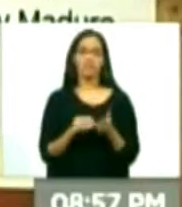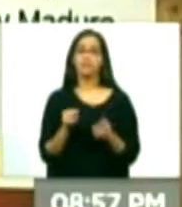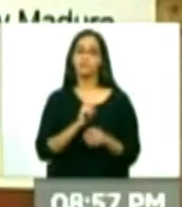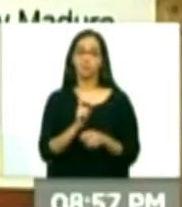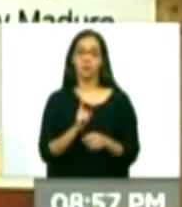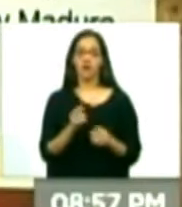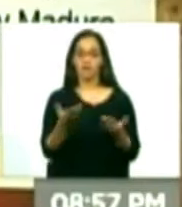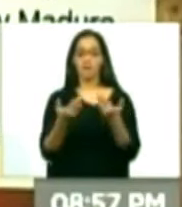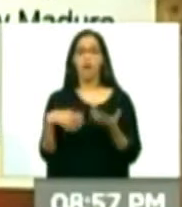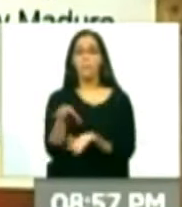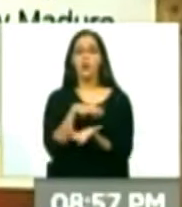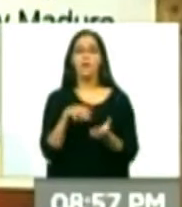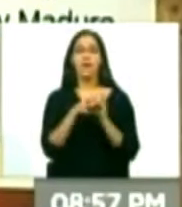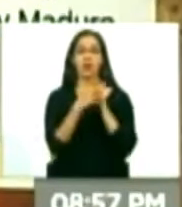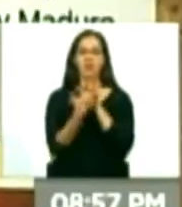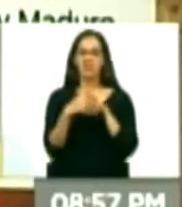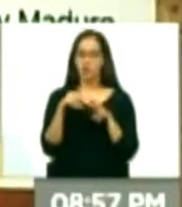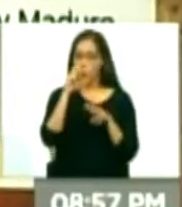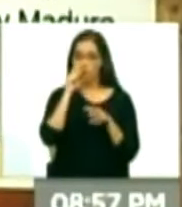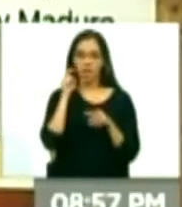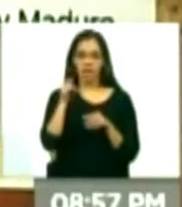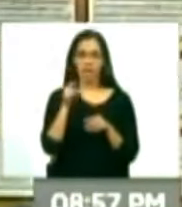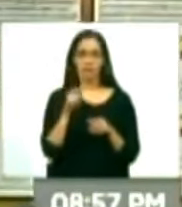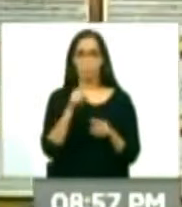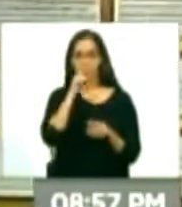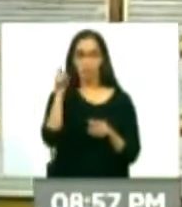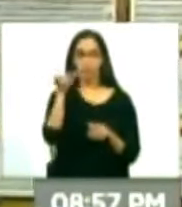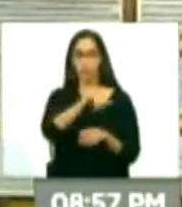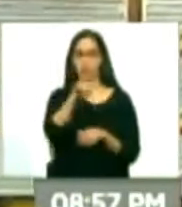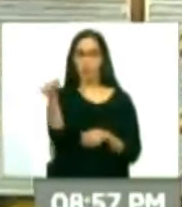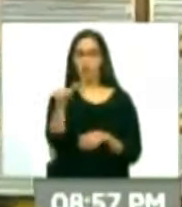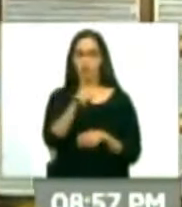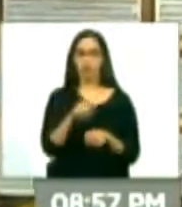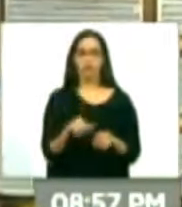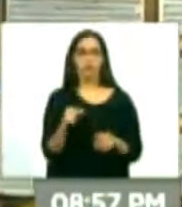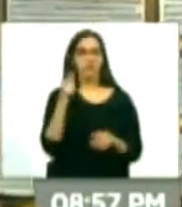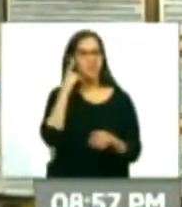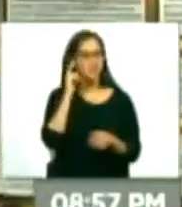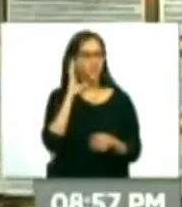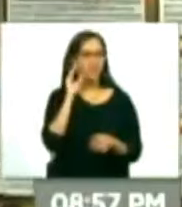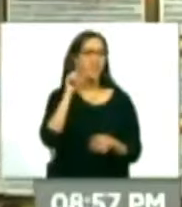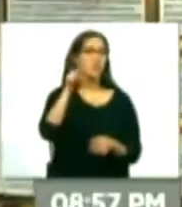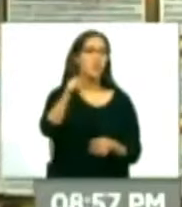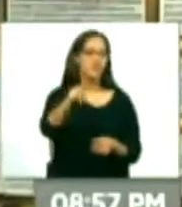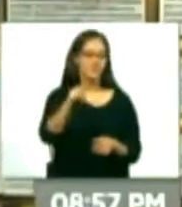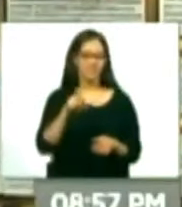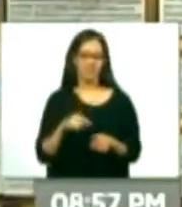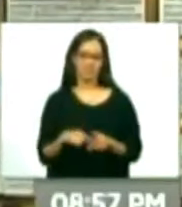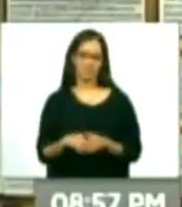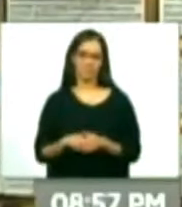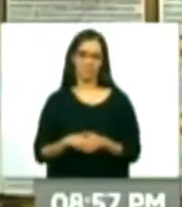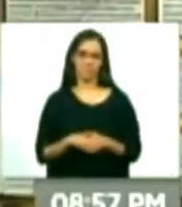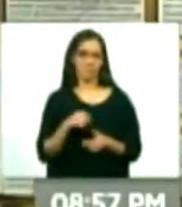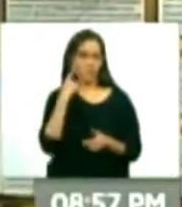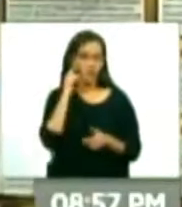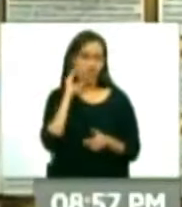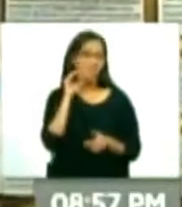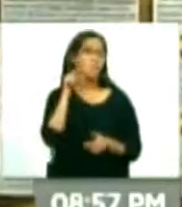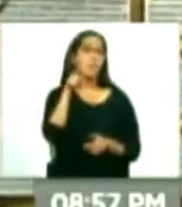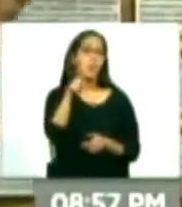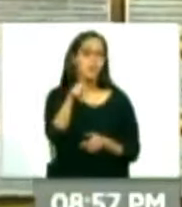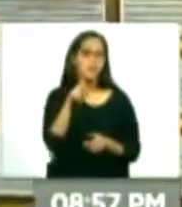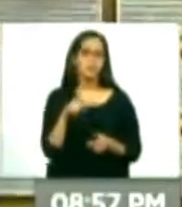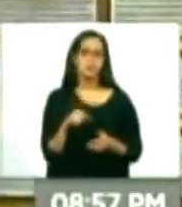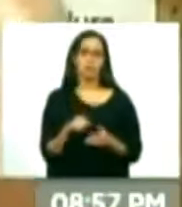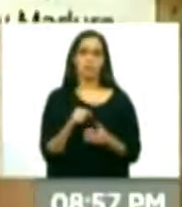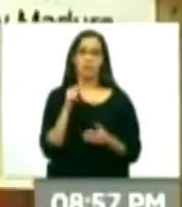Los barrios lo detestan a él y Maduro por igual. Yo creo que estás hablando por ti. Yo creo que estás hablando es por ti